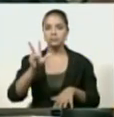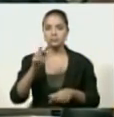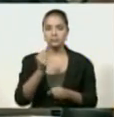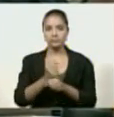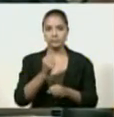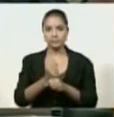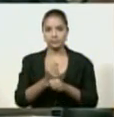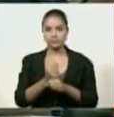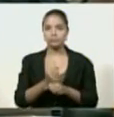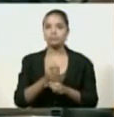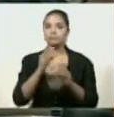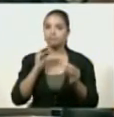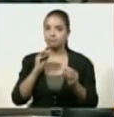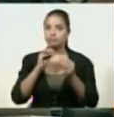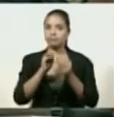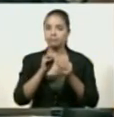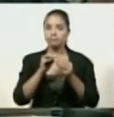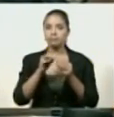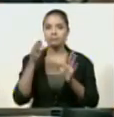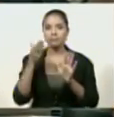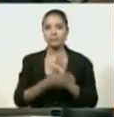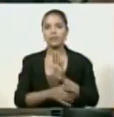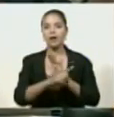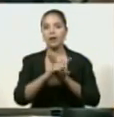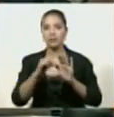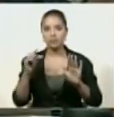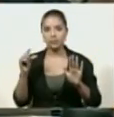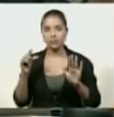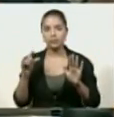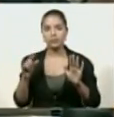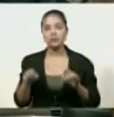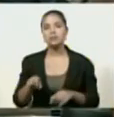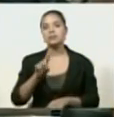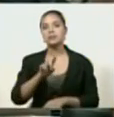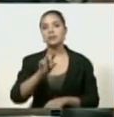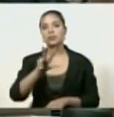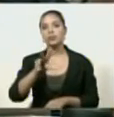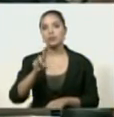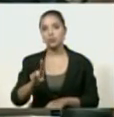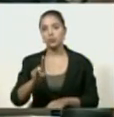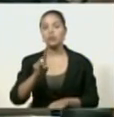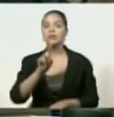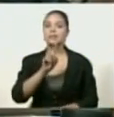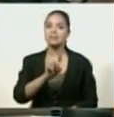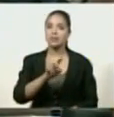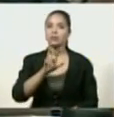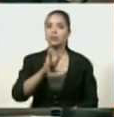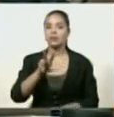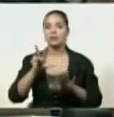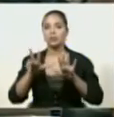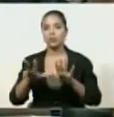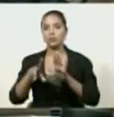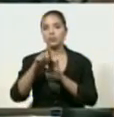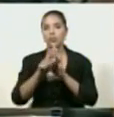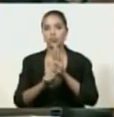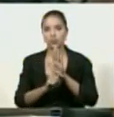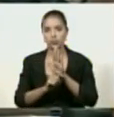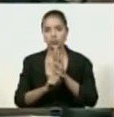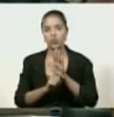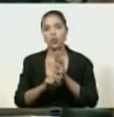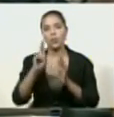Penal, en concordancia con los previstos en los artículos 131 y 138 de la